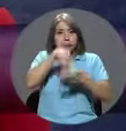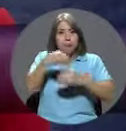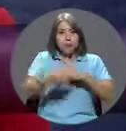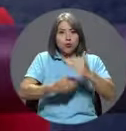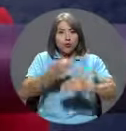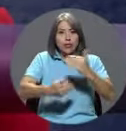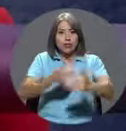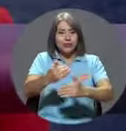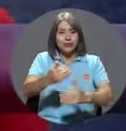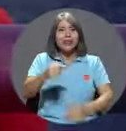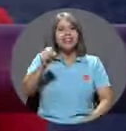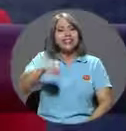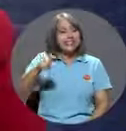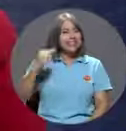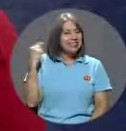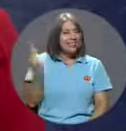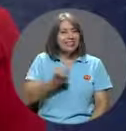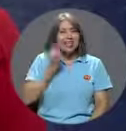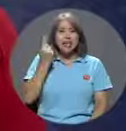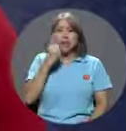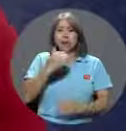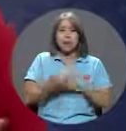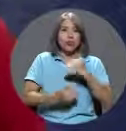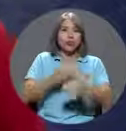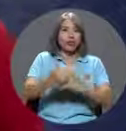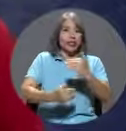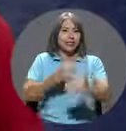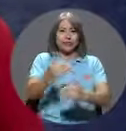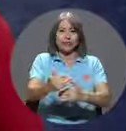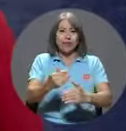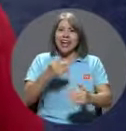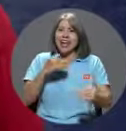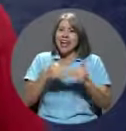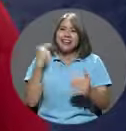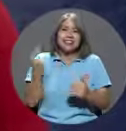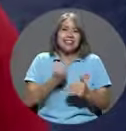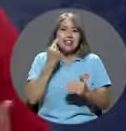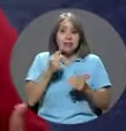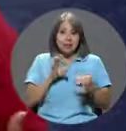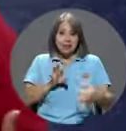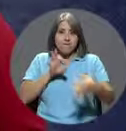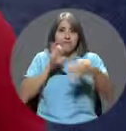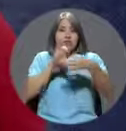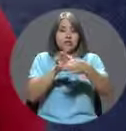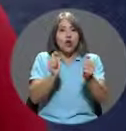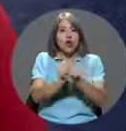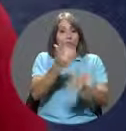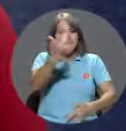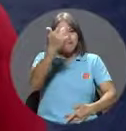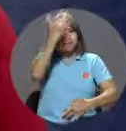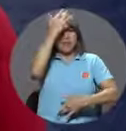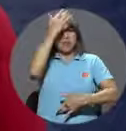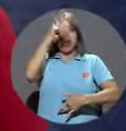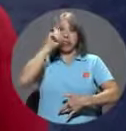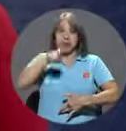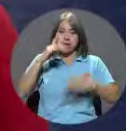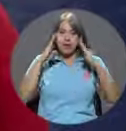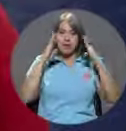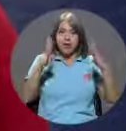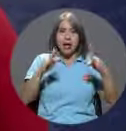tanto somos diferentes profesionales los que debemos de involucrarnos, uh-huh, en todo este